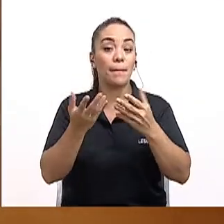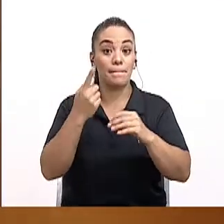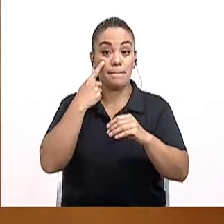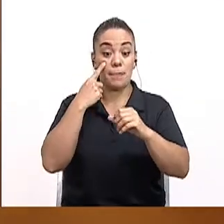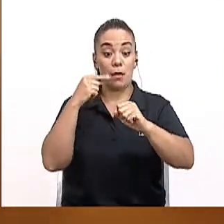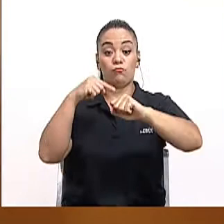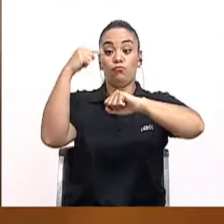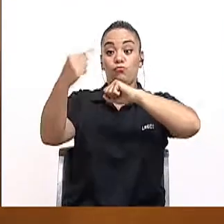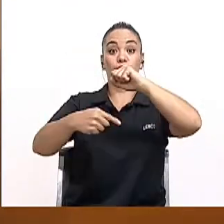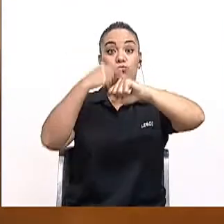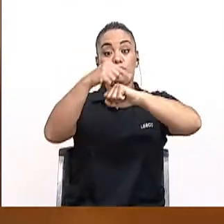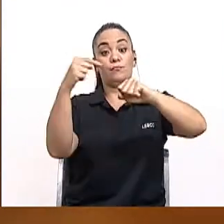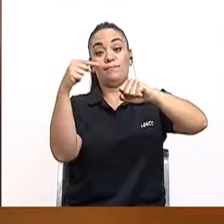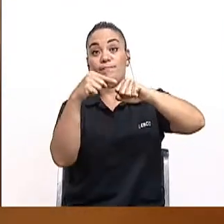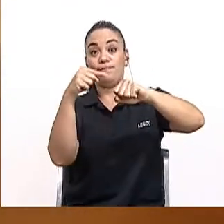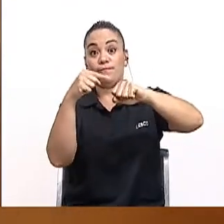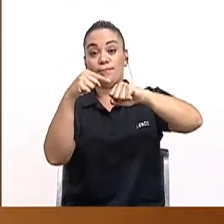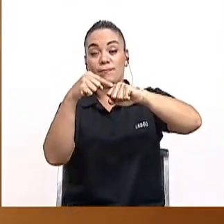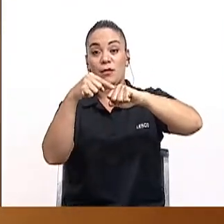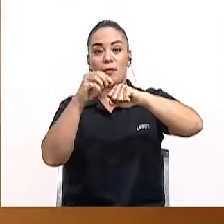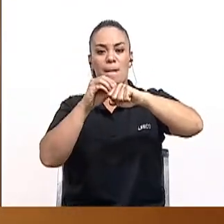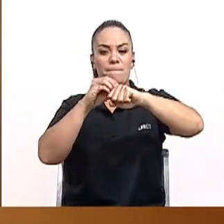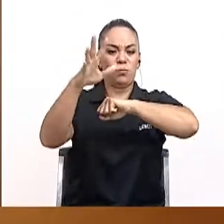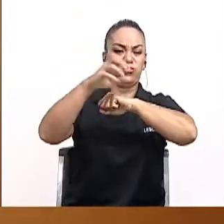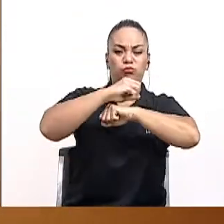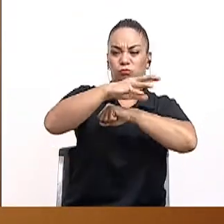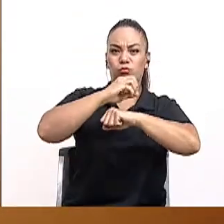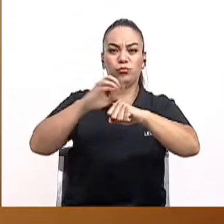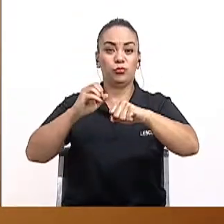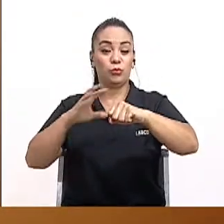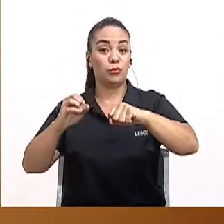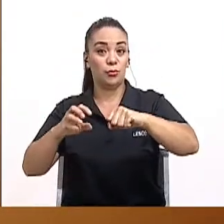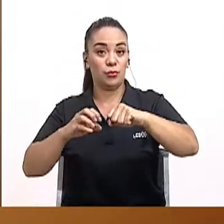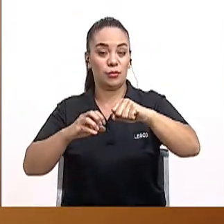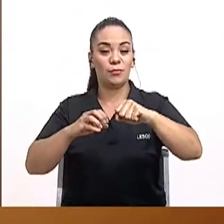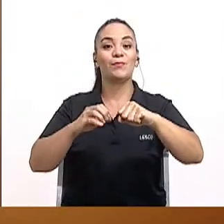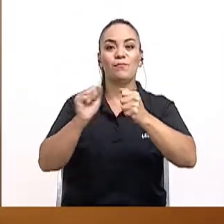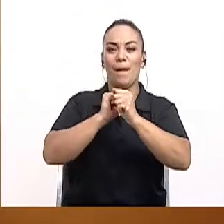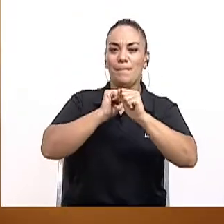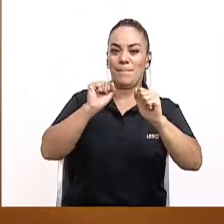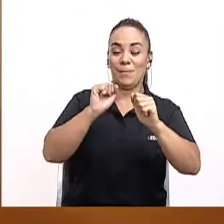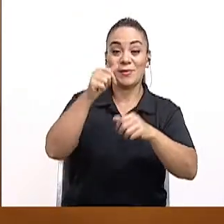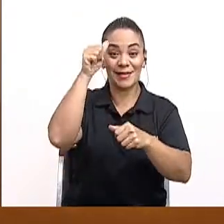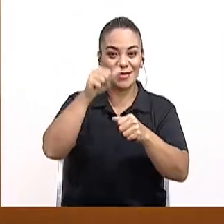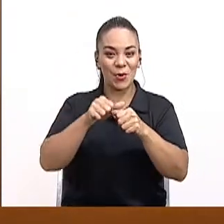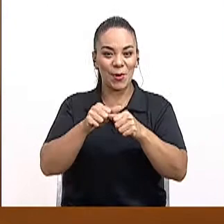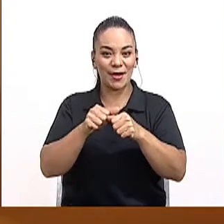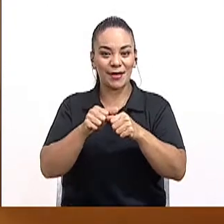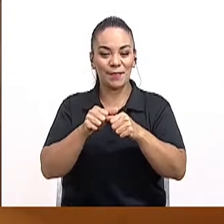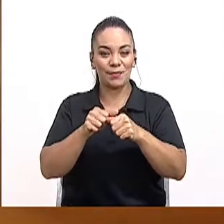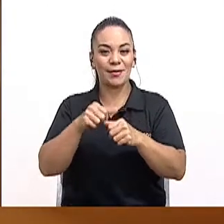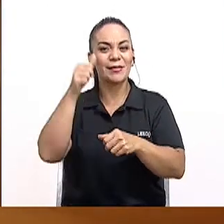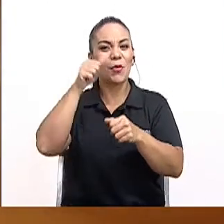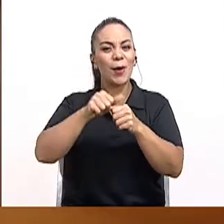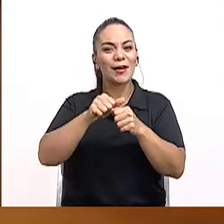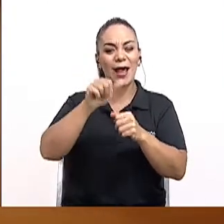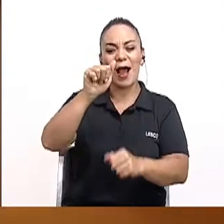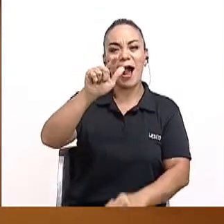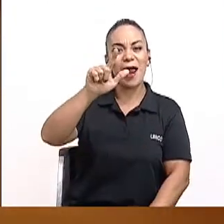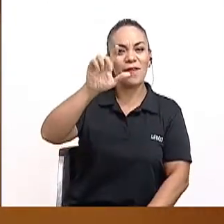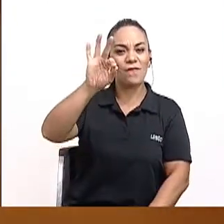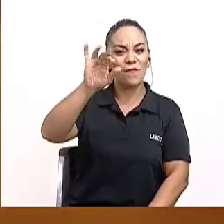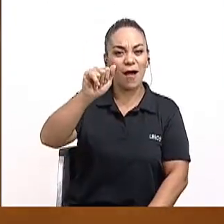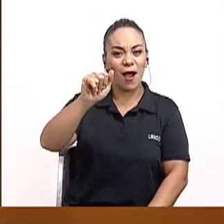isótopos inestables. Sí, estuvimos estudiando las emisiones alfa, beta y